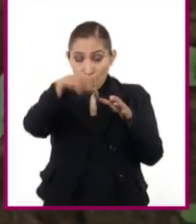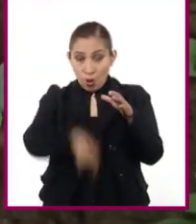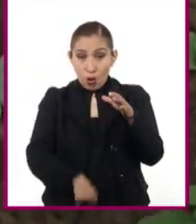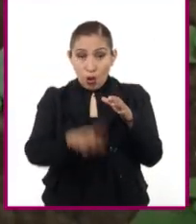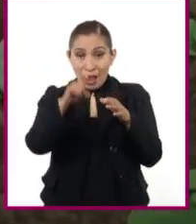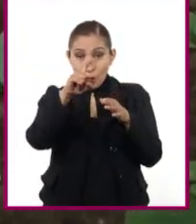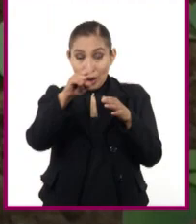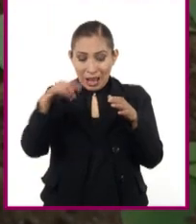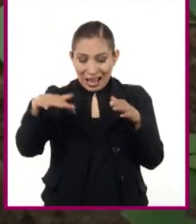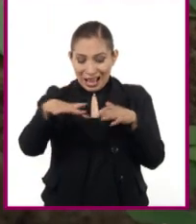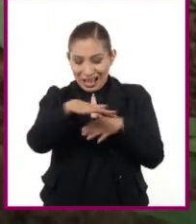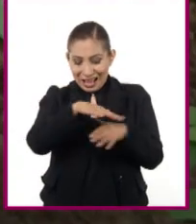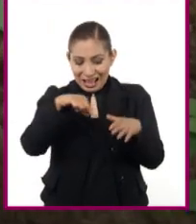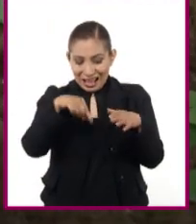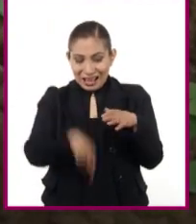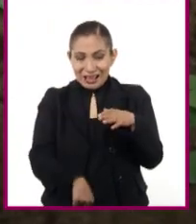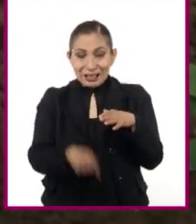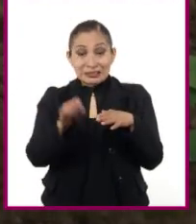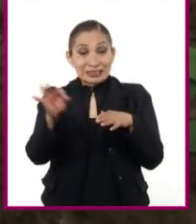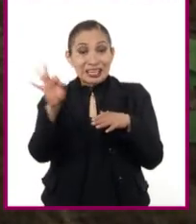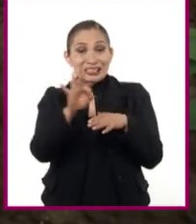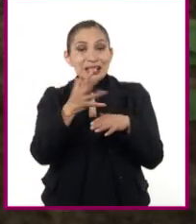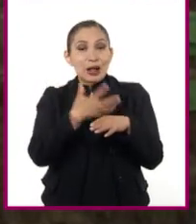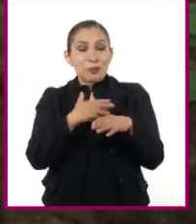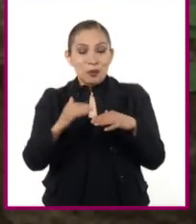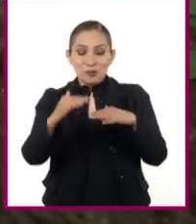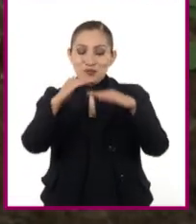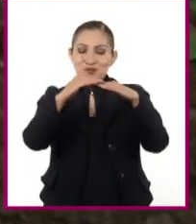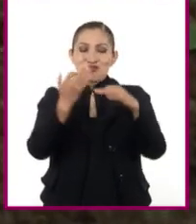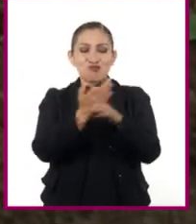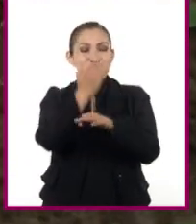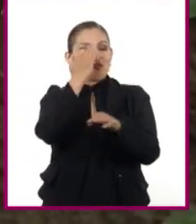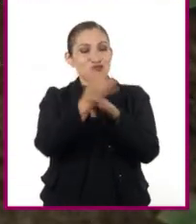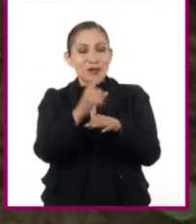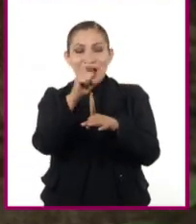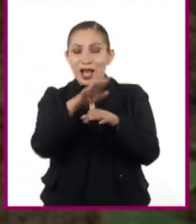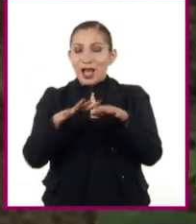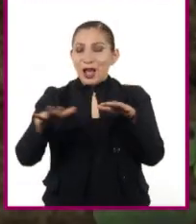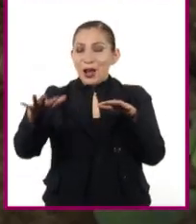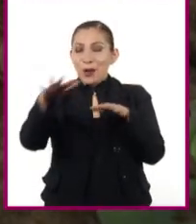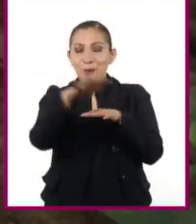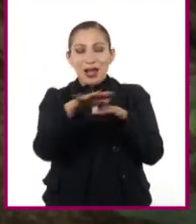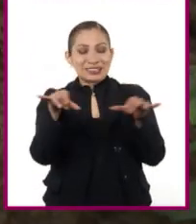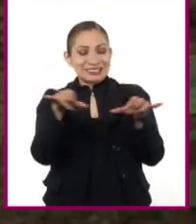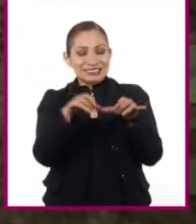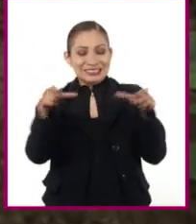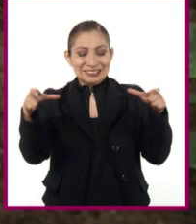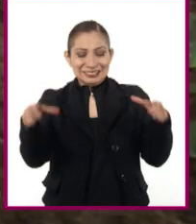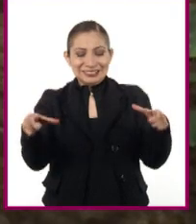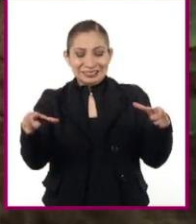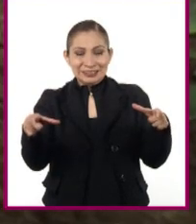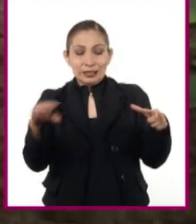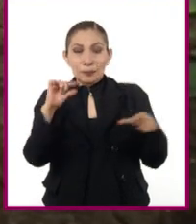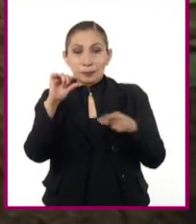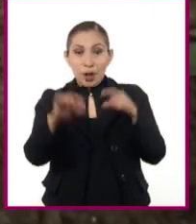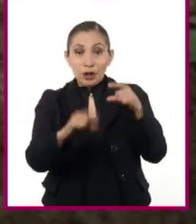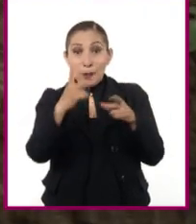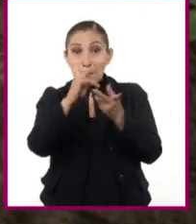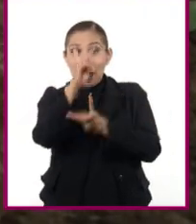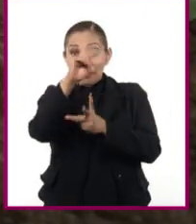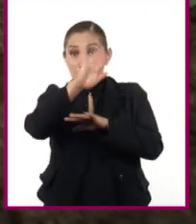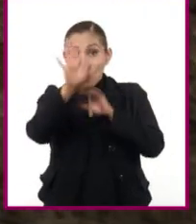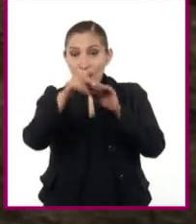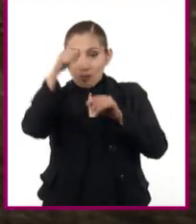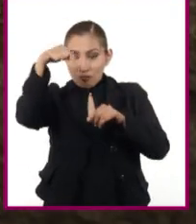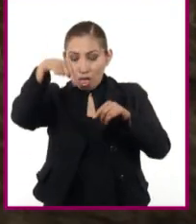de la presa. Entonces, la presa, si tenía un volumen disponible de un tamaño determinado, a medida que esta